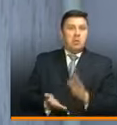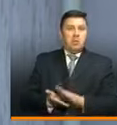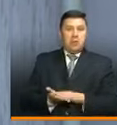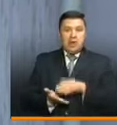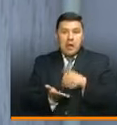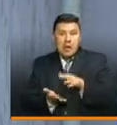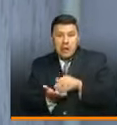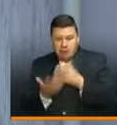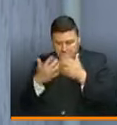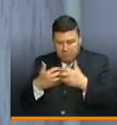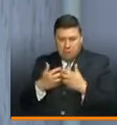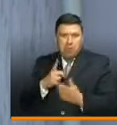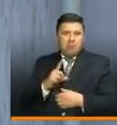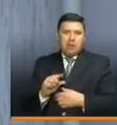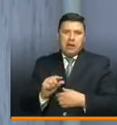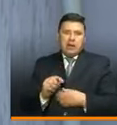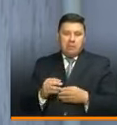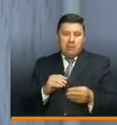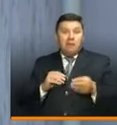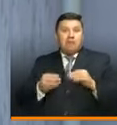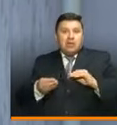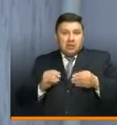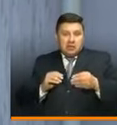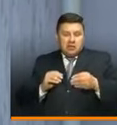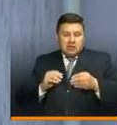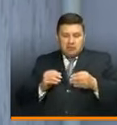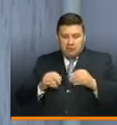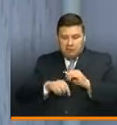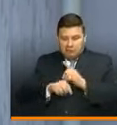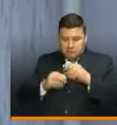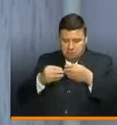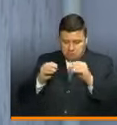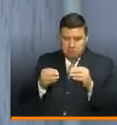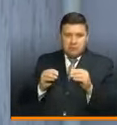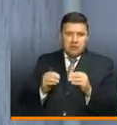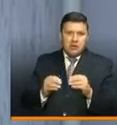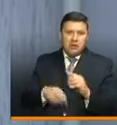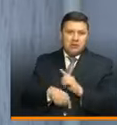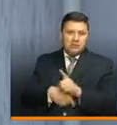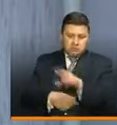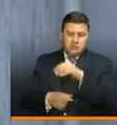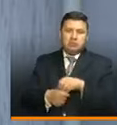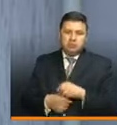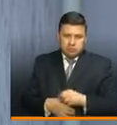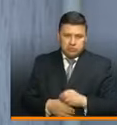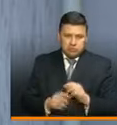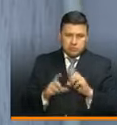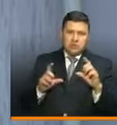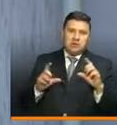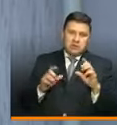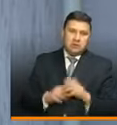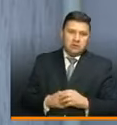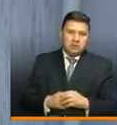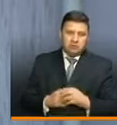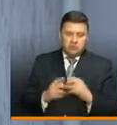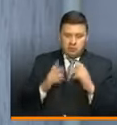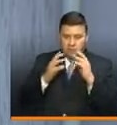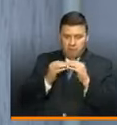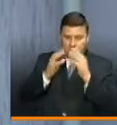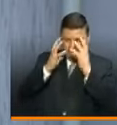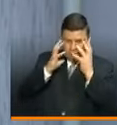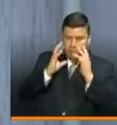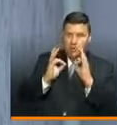de producción son muy factibles, la costo-eficiencia y la capacidad de producción en escala es alta y la ergonomía